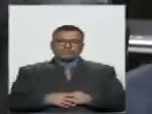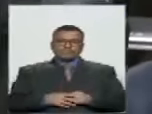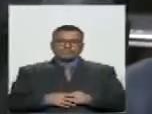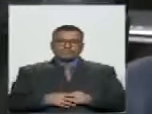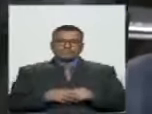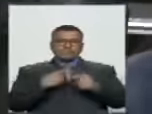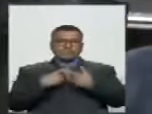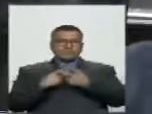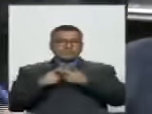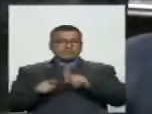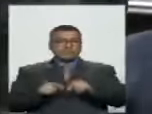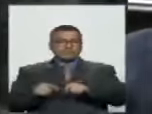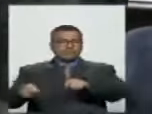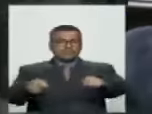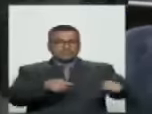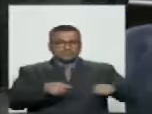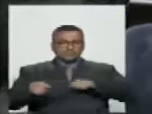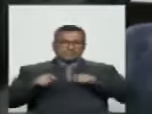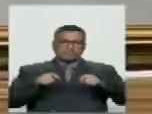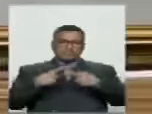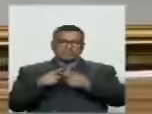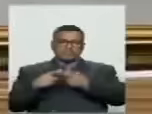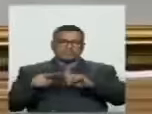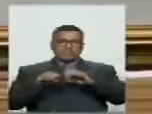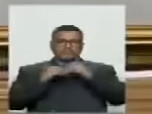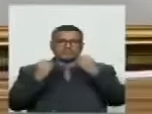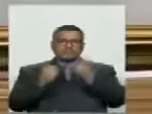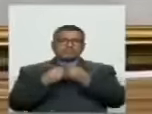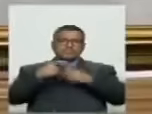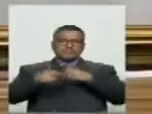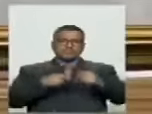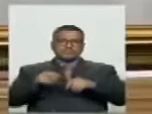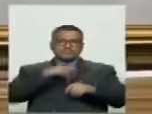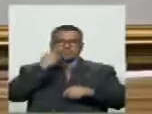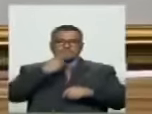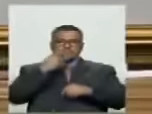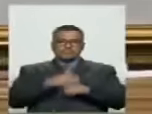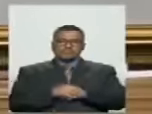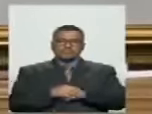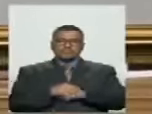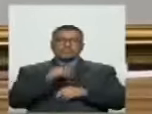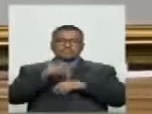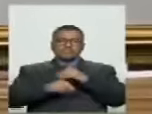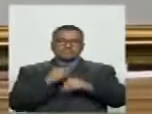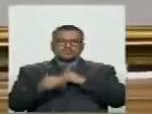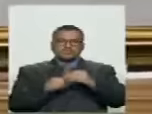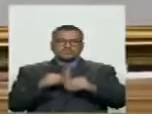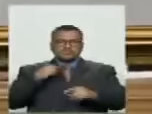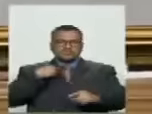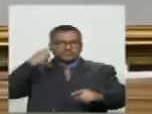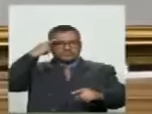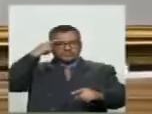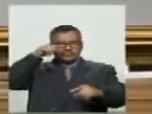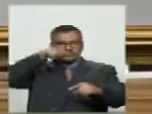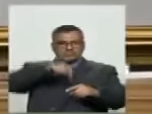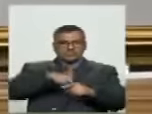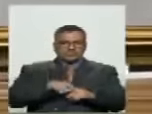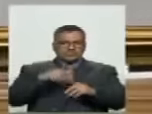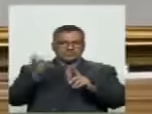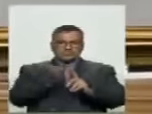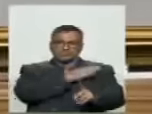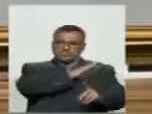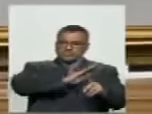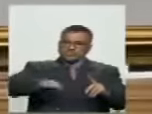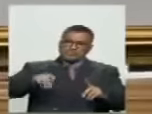de cualquier movimiento, de cualquier organización, incluso de cualquier partido político que haya sido objeto de